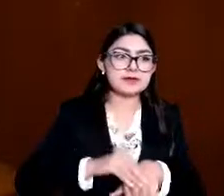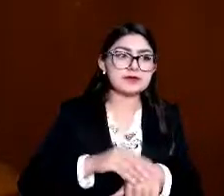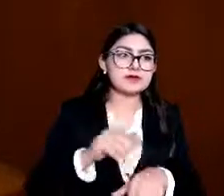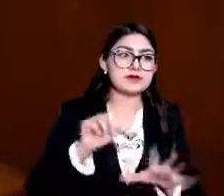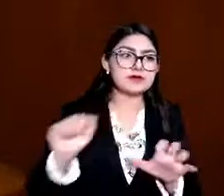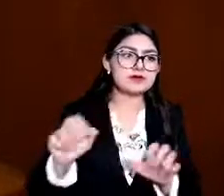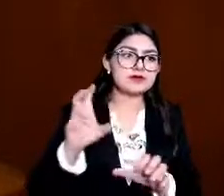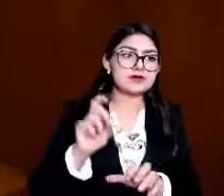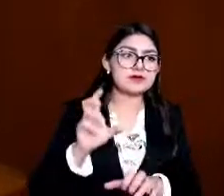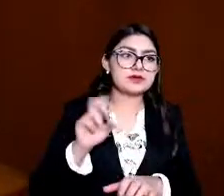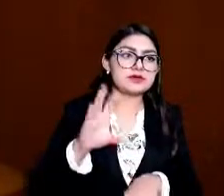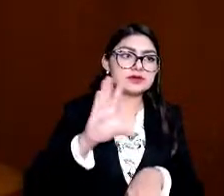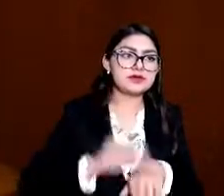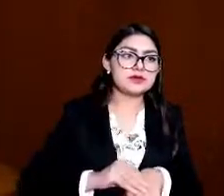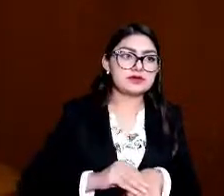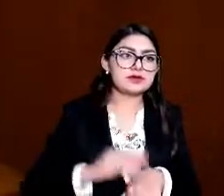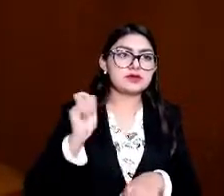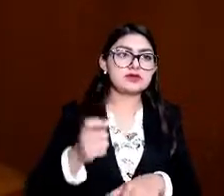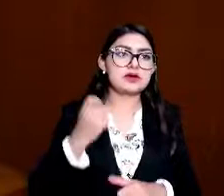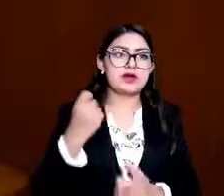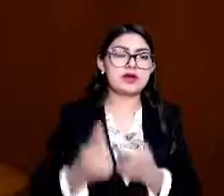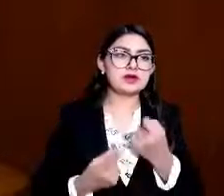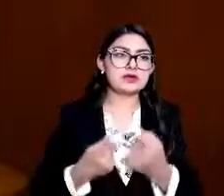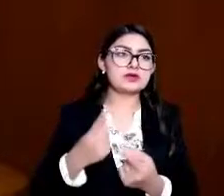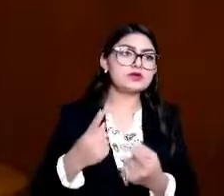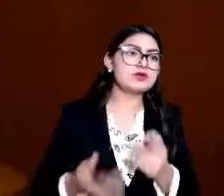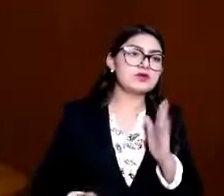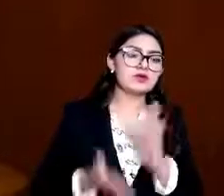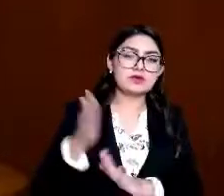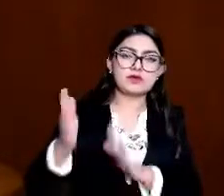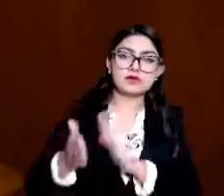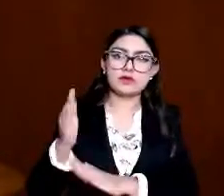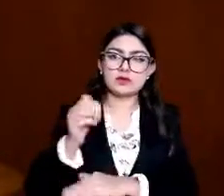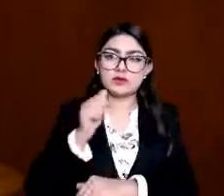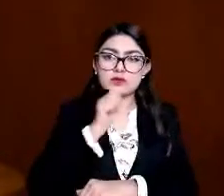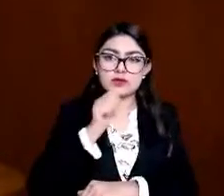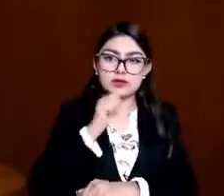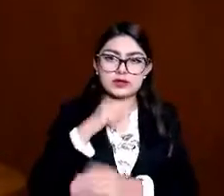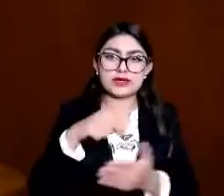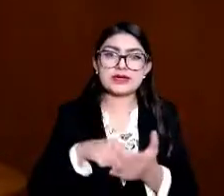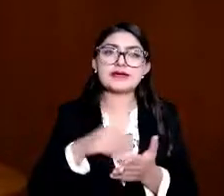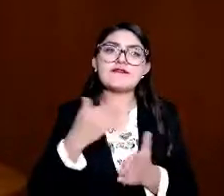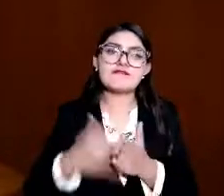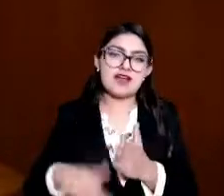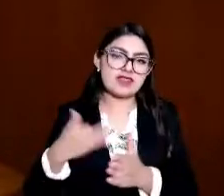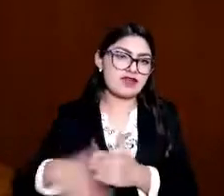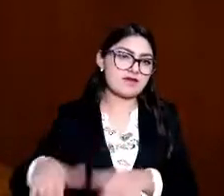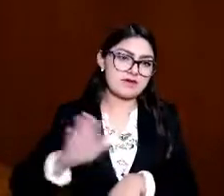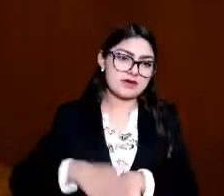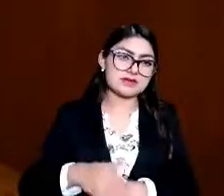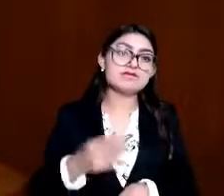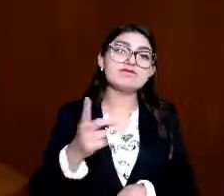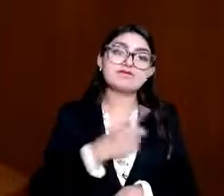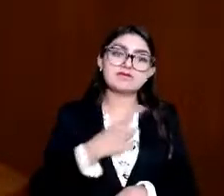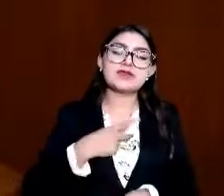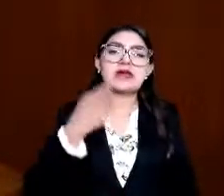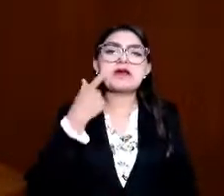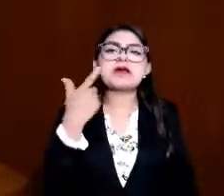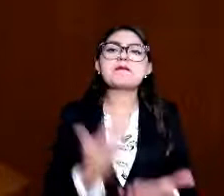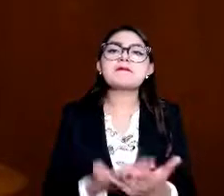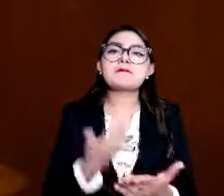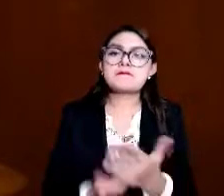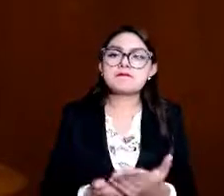habitacionales y los que faltan antes de que se vayan. Nos hace falta una verdadera rendición de cuentas por parte de